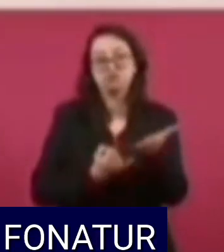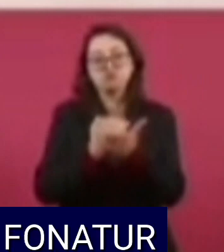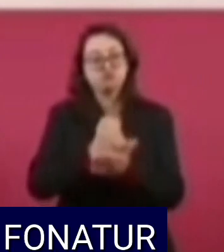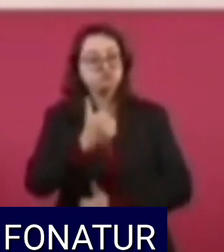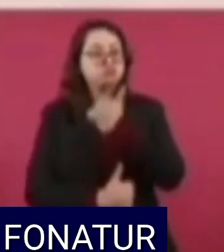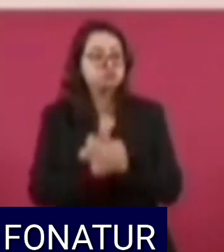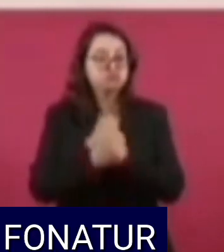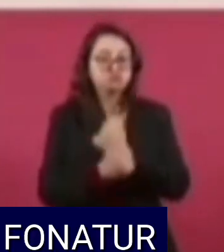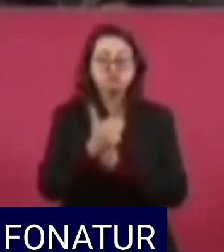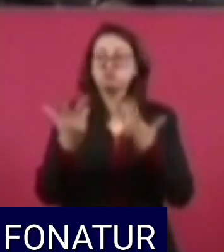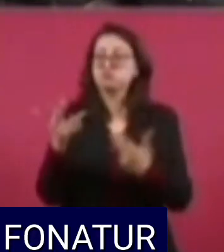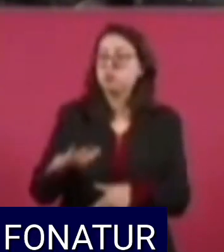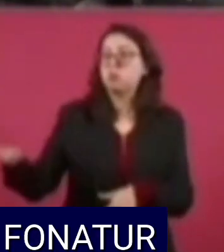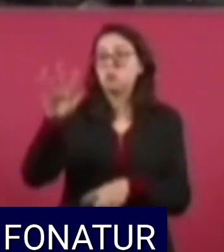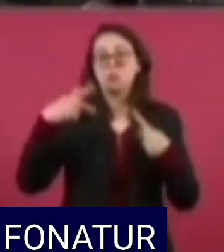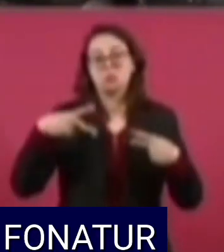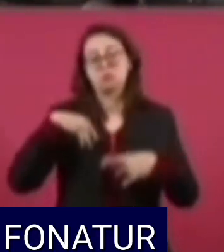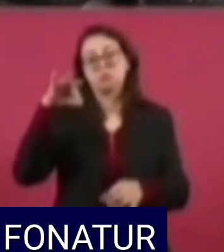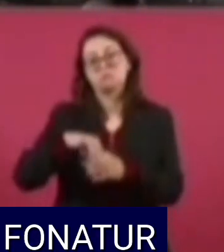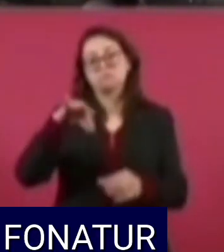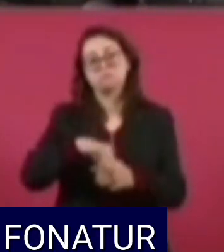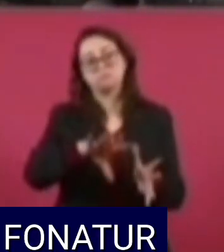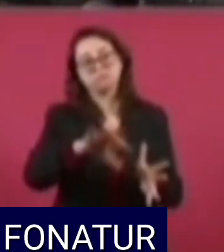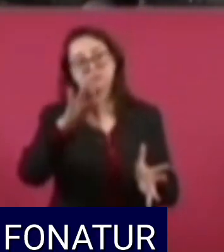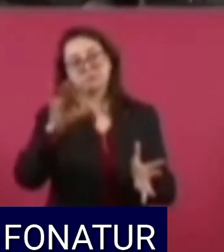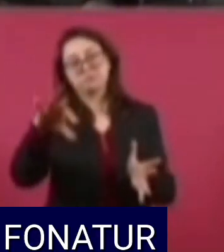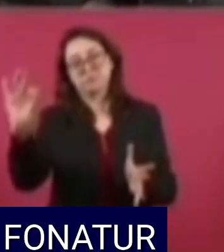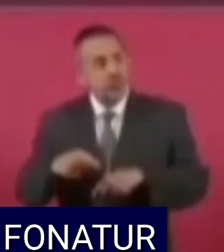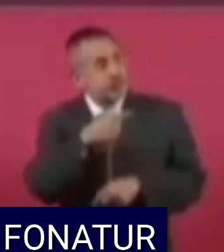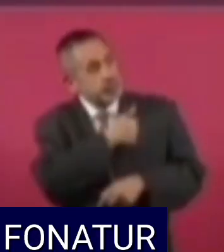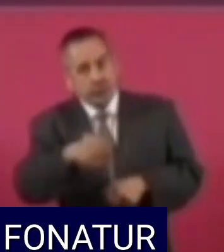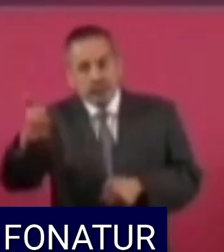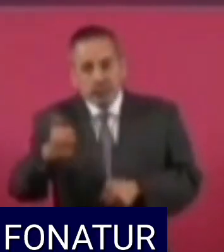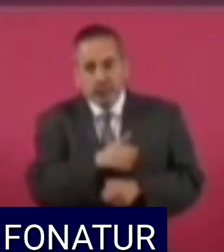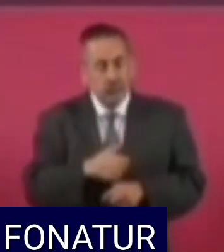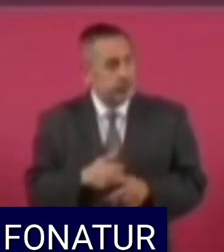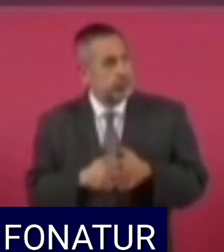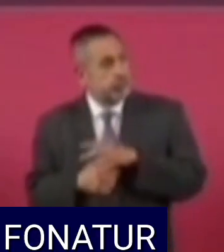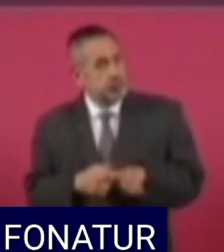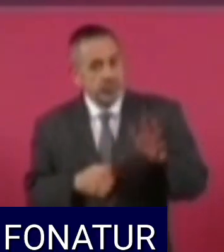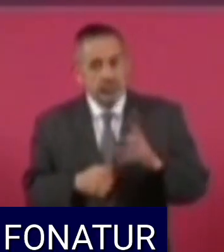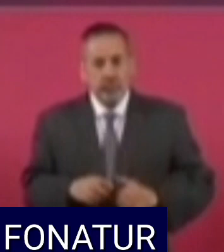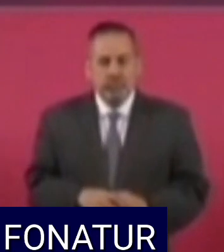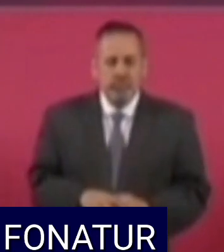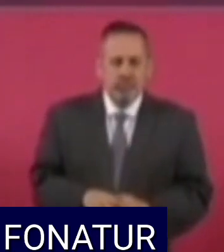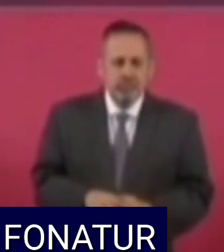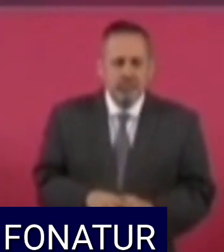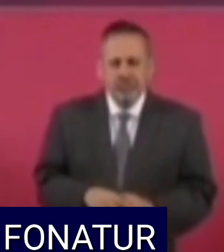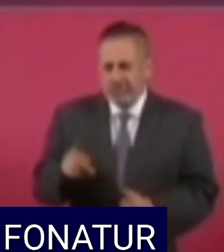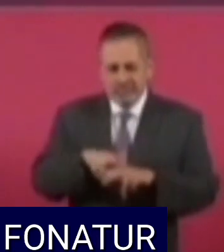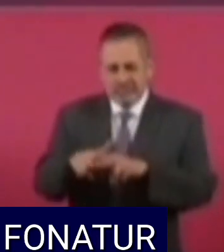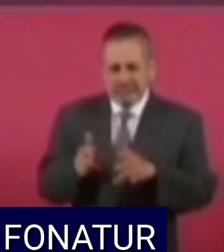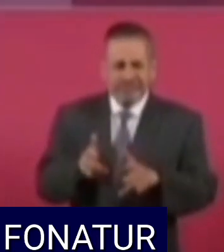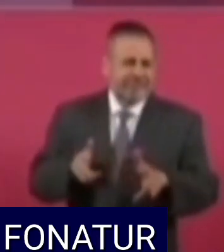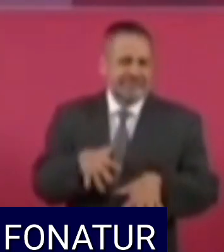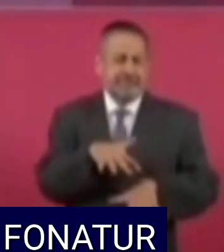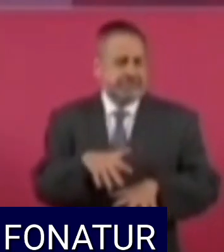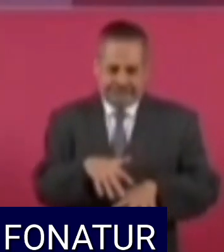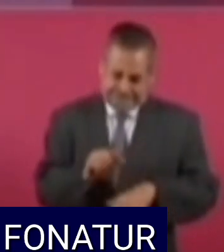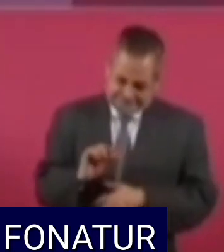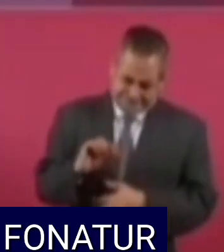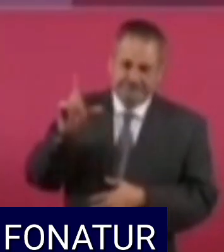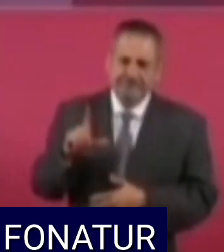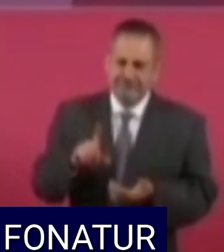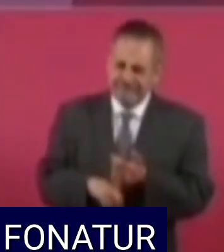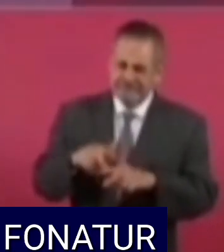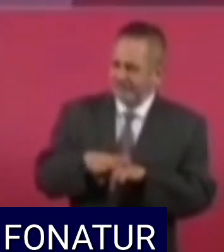pueblo. Pero sí quiero agradecerle por todo su apoyo. Y no estamos hablando de cualquier tren.